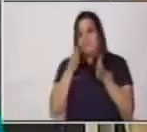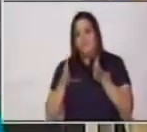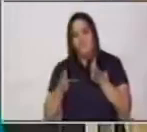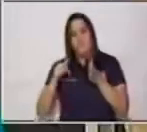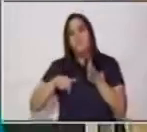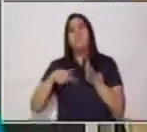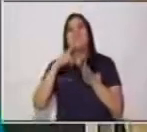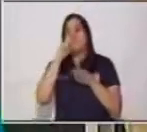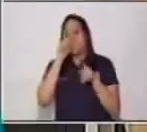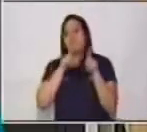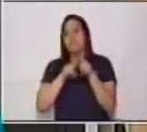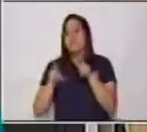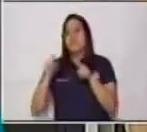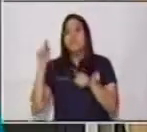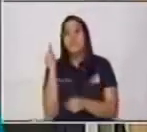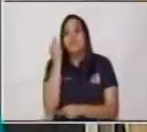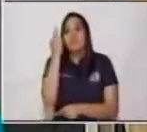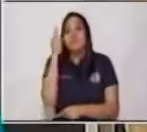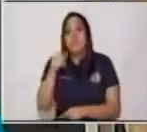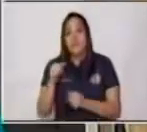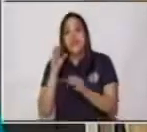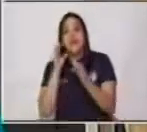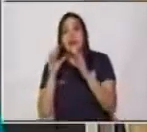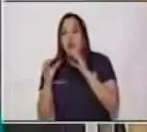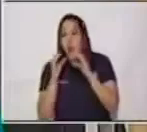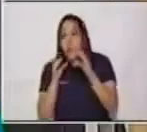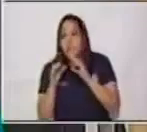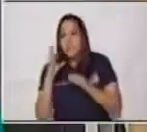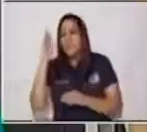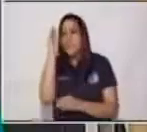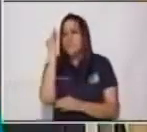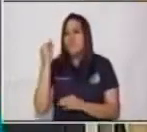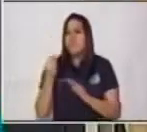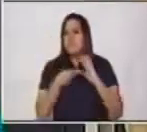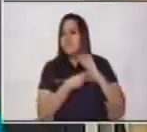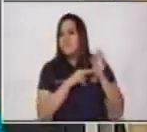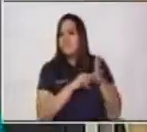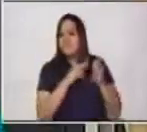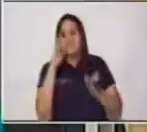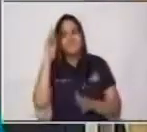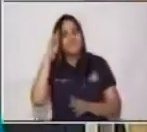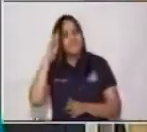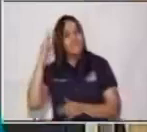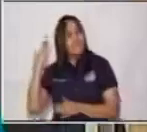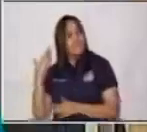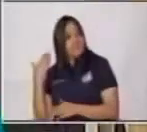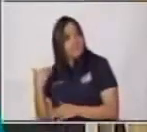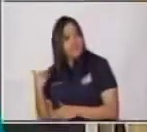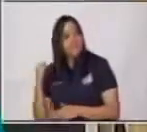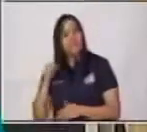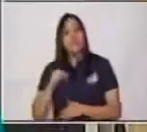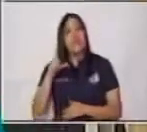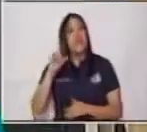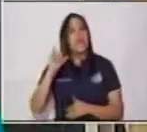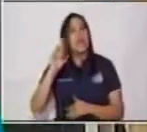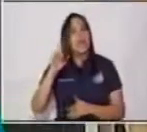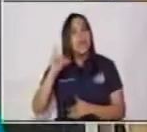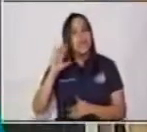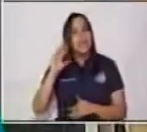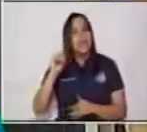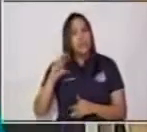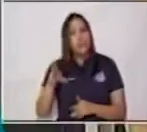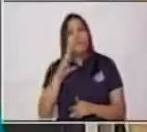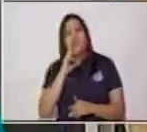narrativa. Aquí predomina más una trama conversacional porque si recordamos cómo se maneja el género lírico,